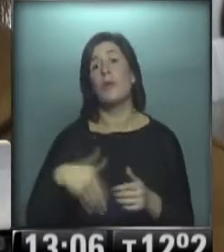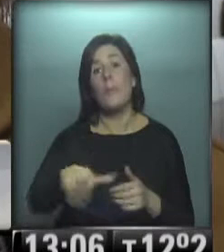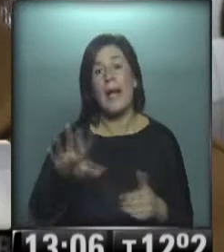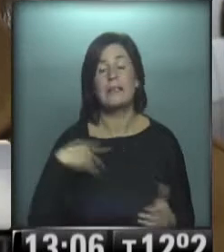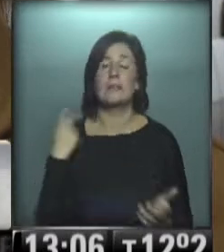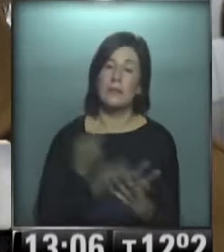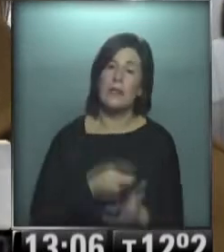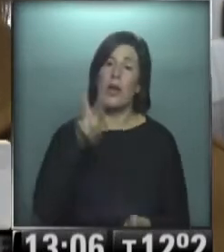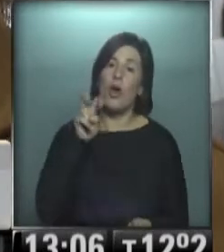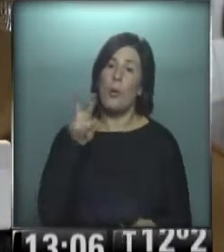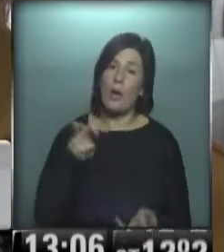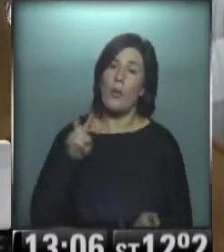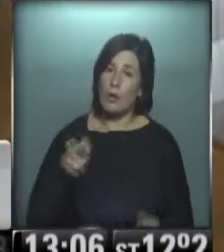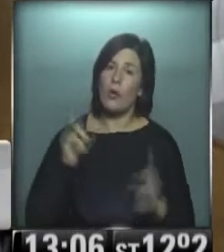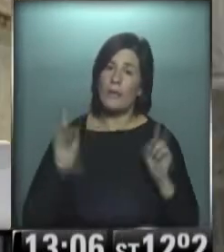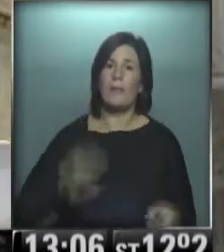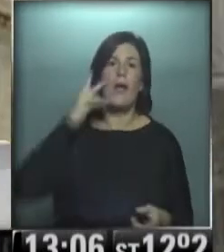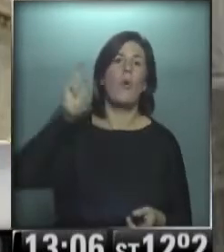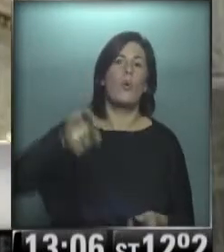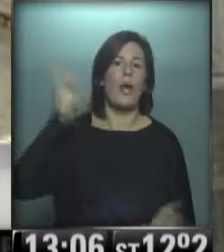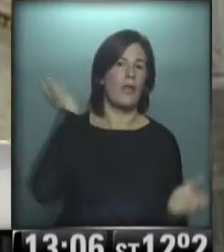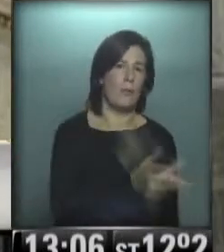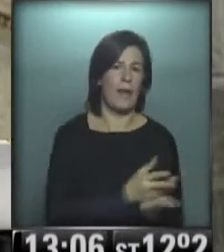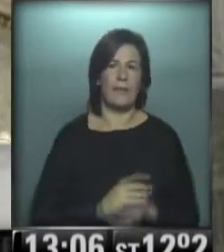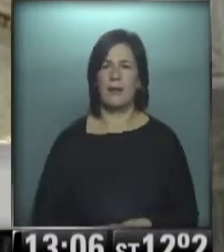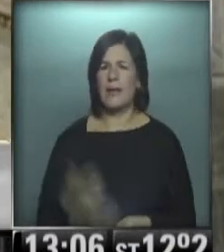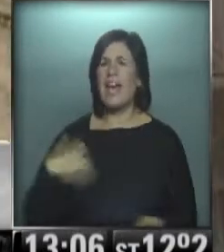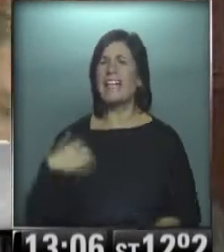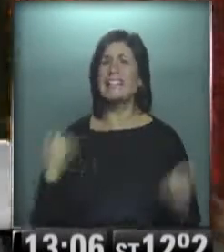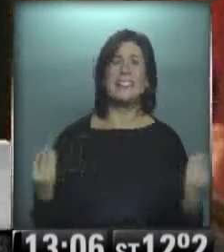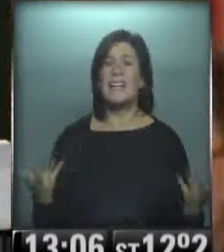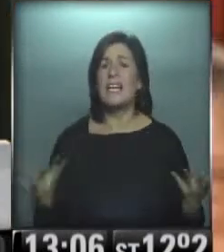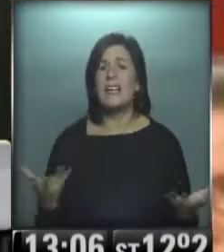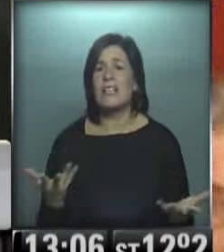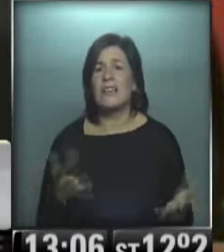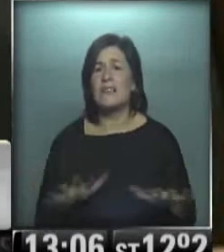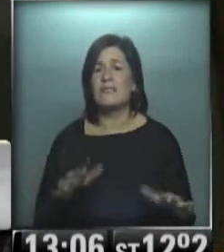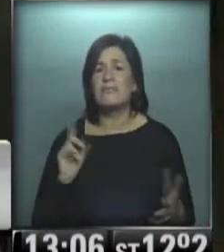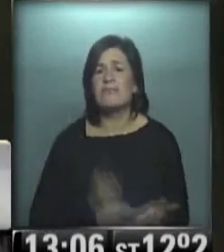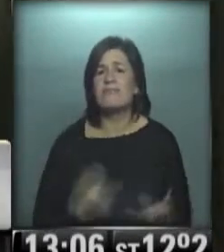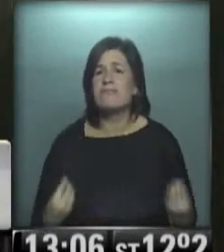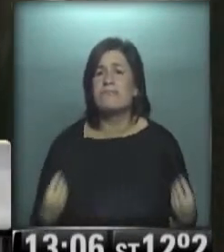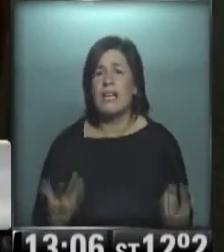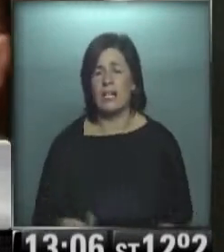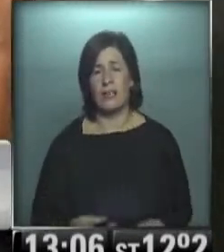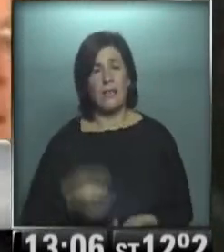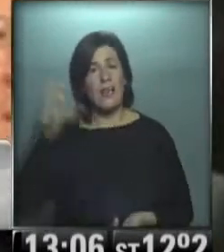cobrar la sentencia que les dio Grecia. ¿Qué puede hacer Argentina? Bueno, básicamente Argentina con el